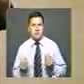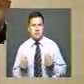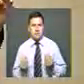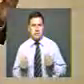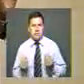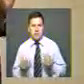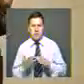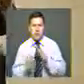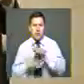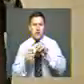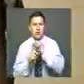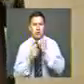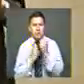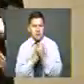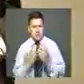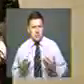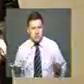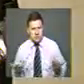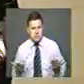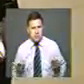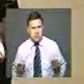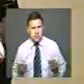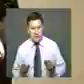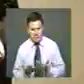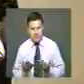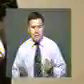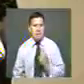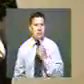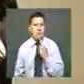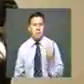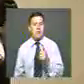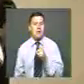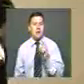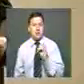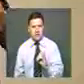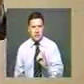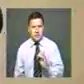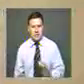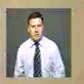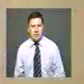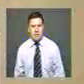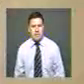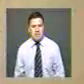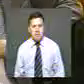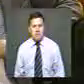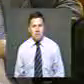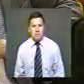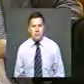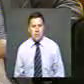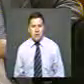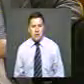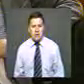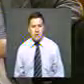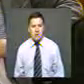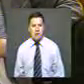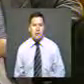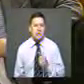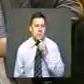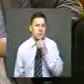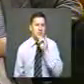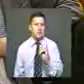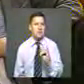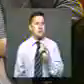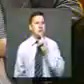por la sociedad. De hecho, las partes se limitaban a decir sí. Y como se limitaban a decir sí,